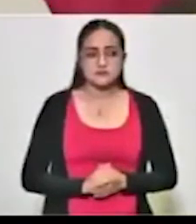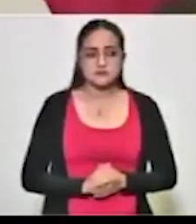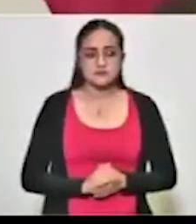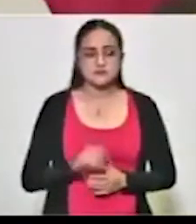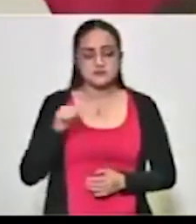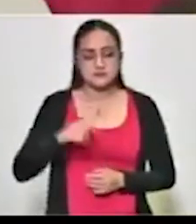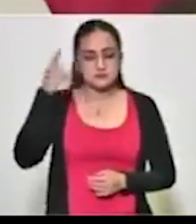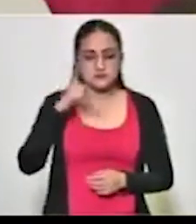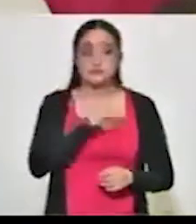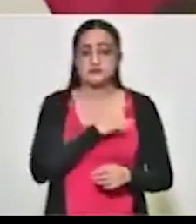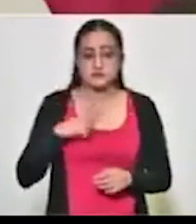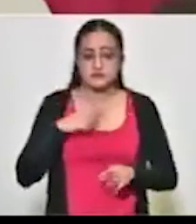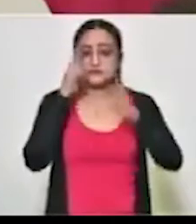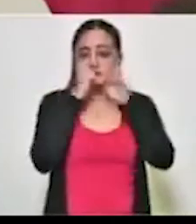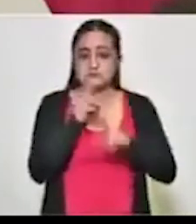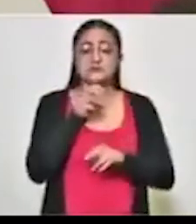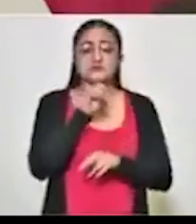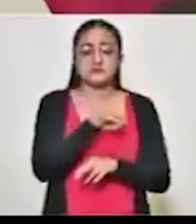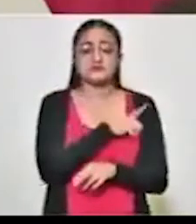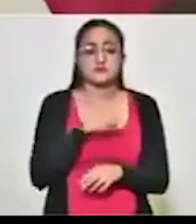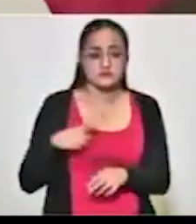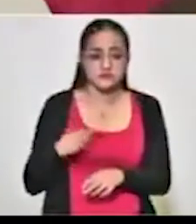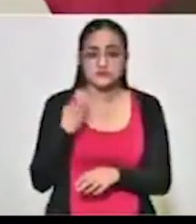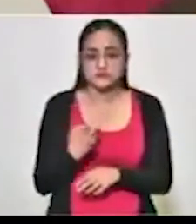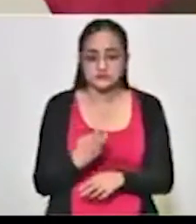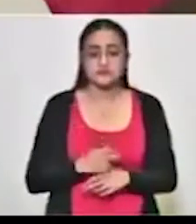En Puebla se respeta, se sabe respetar.